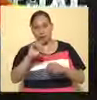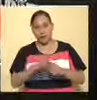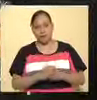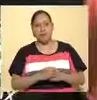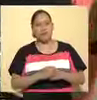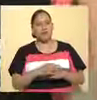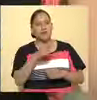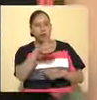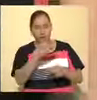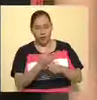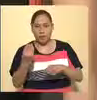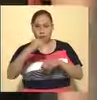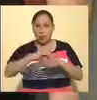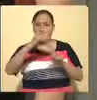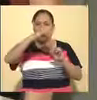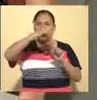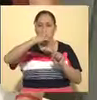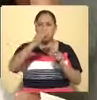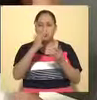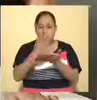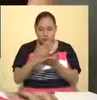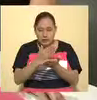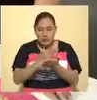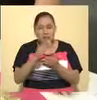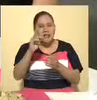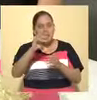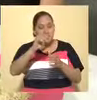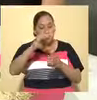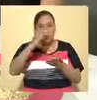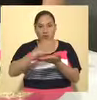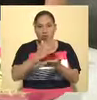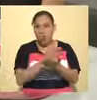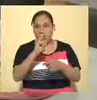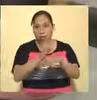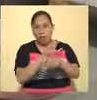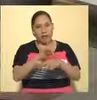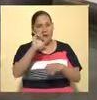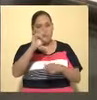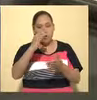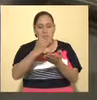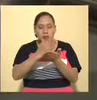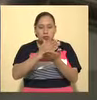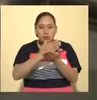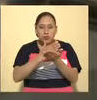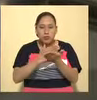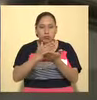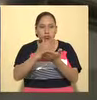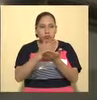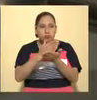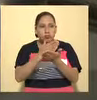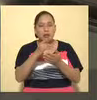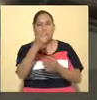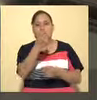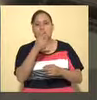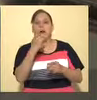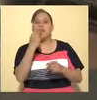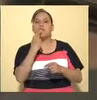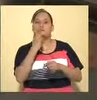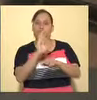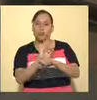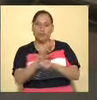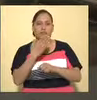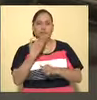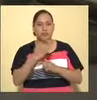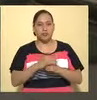agregamos los hongos. Champiñones picaditos finamente, porque uh-huh. Bueno, como vamos a hacer hamburguesas, sí nos tiene que quedar lo más finito para que no se nos haga